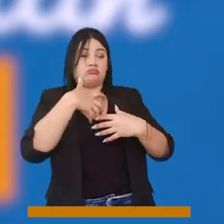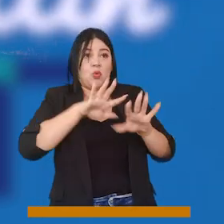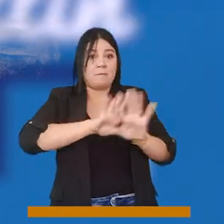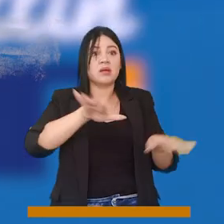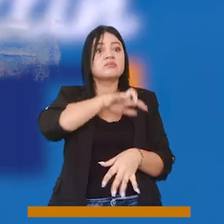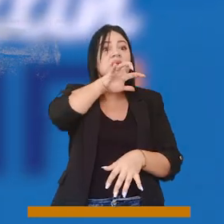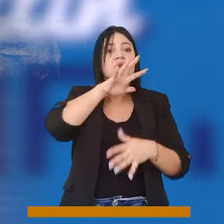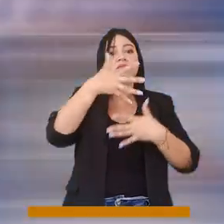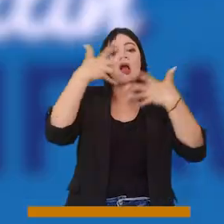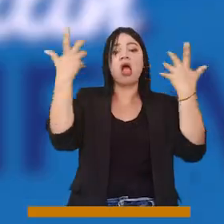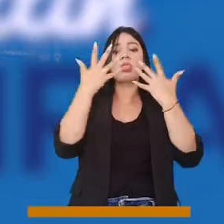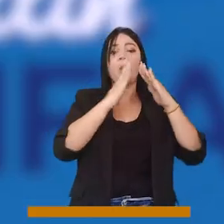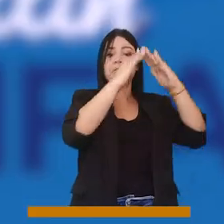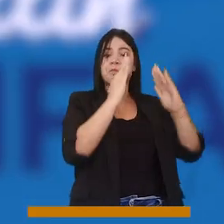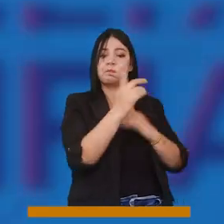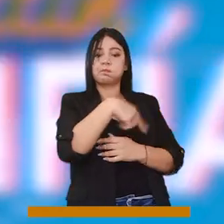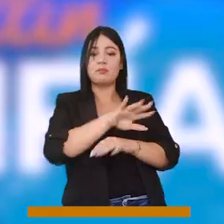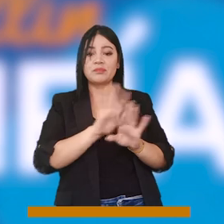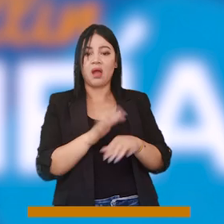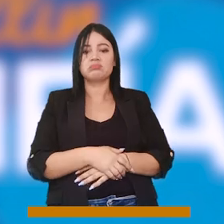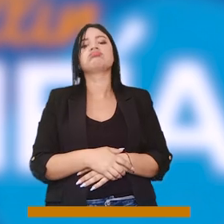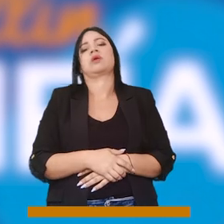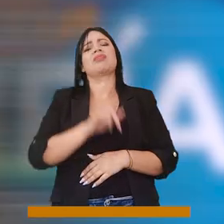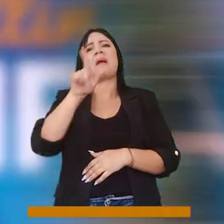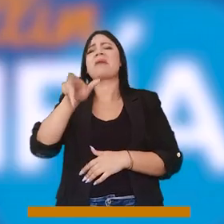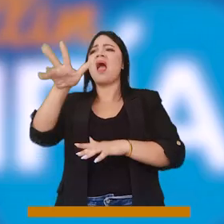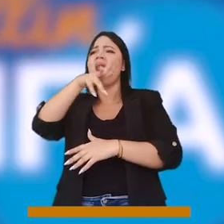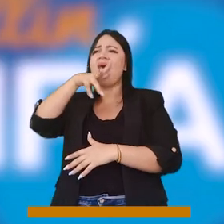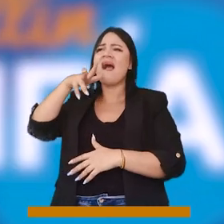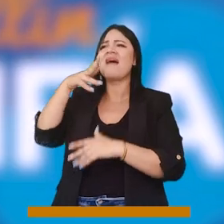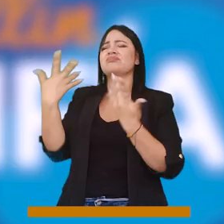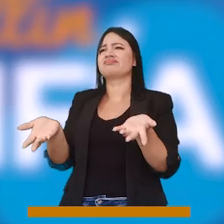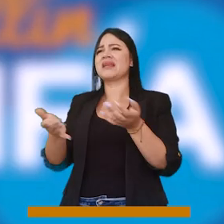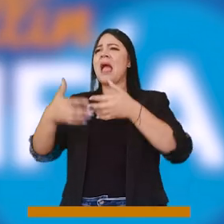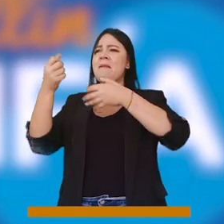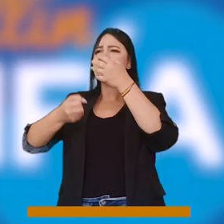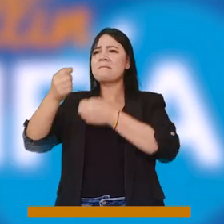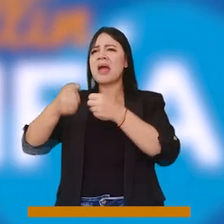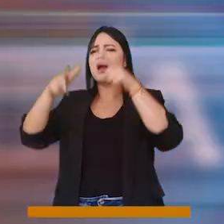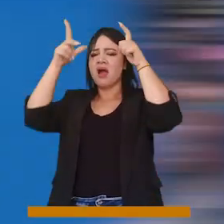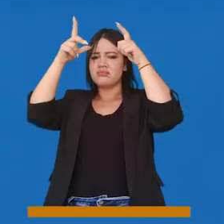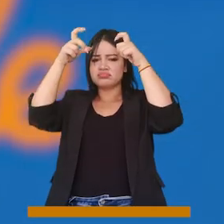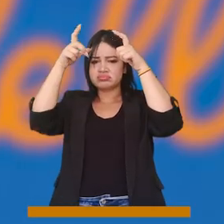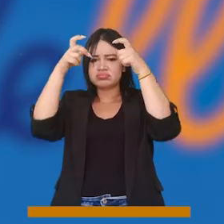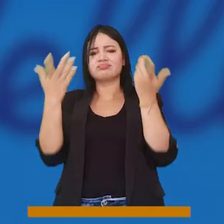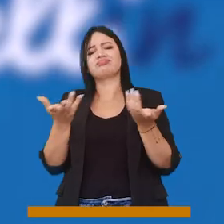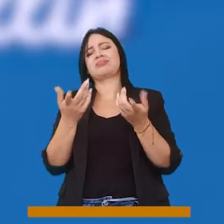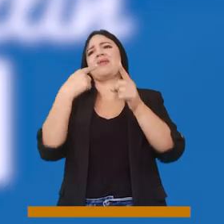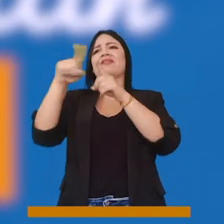no solo son el perro y el gato que tenemos en la casa, también hablamos de animales de granja, bovinos,